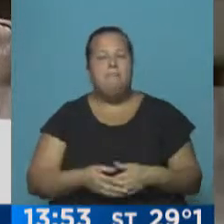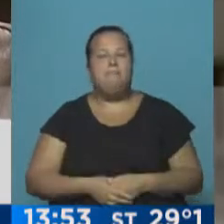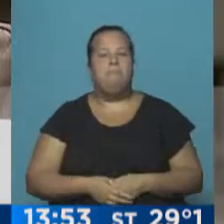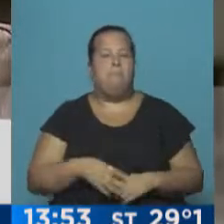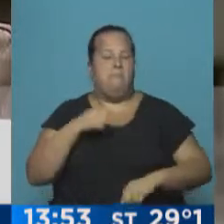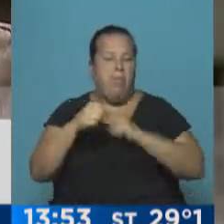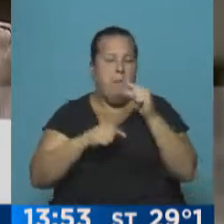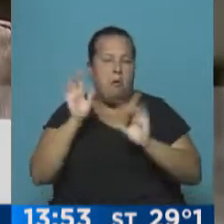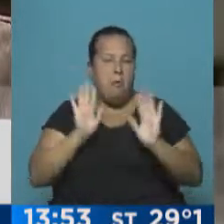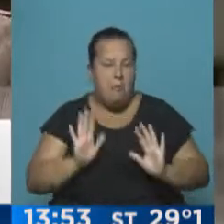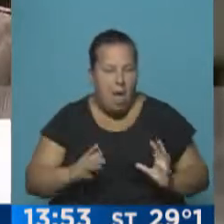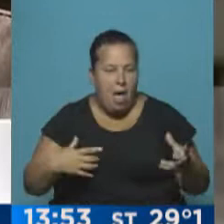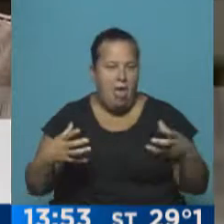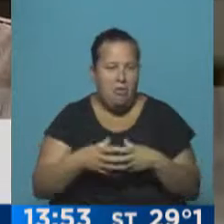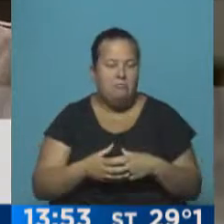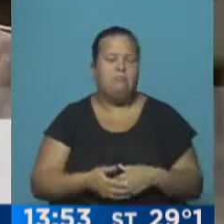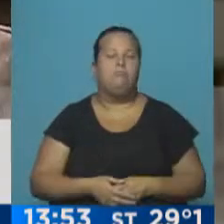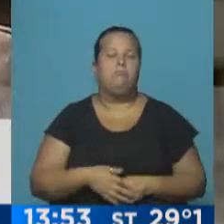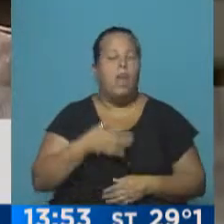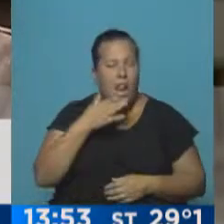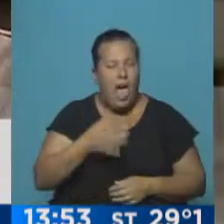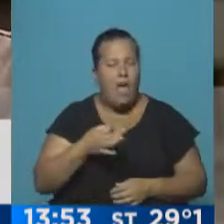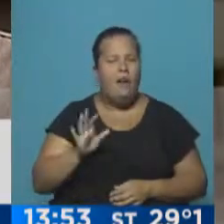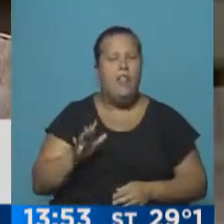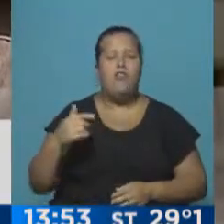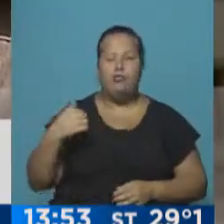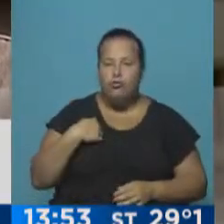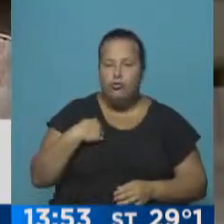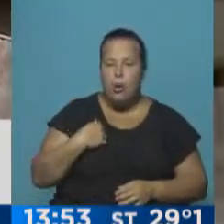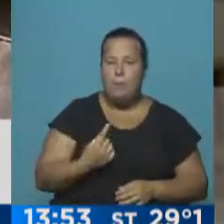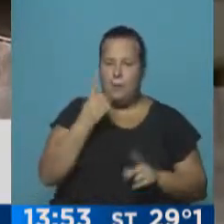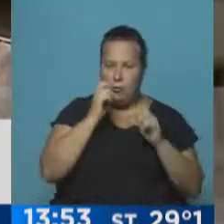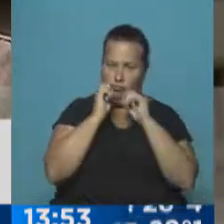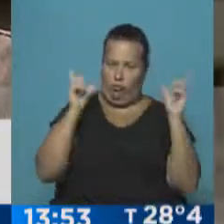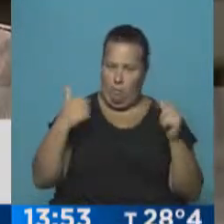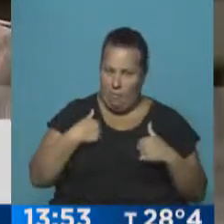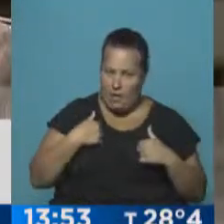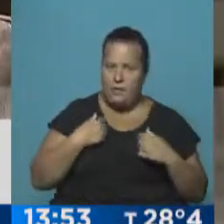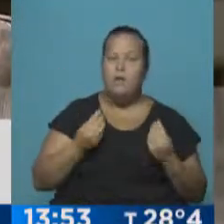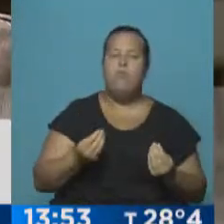fuimos armando todo y realmente yo soy el primer sorprendido porque